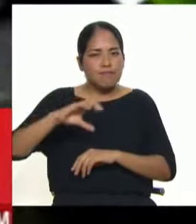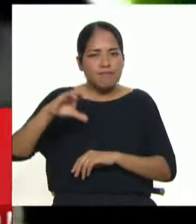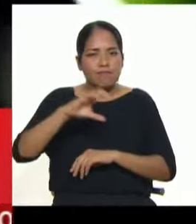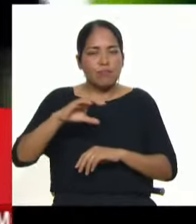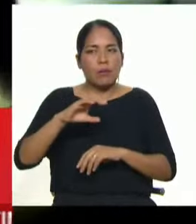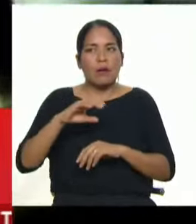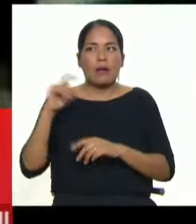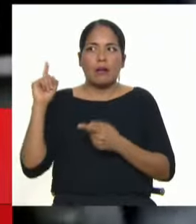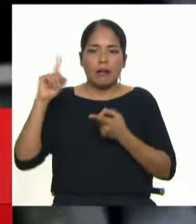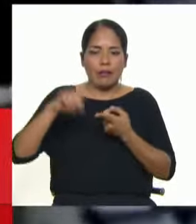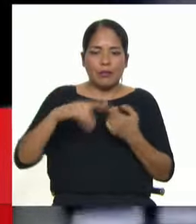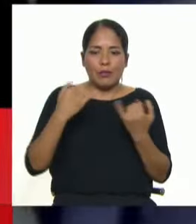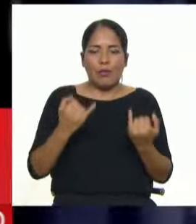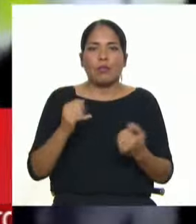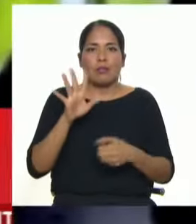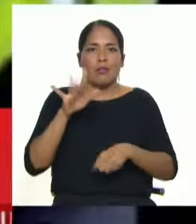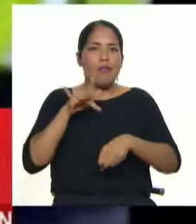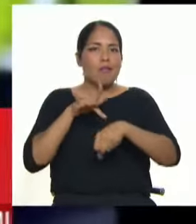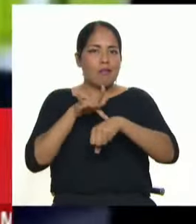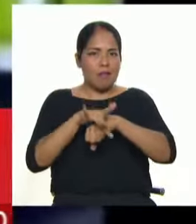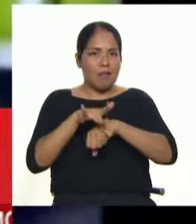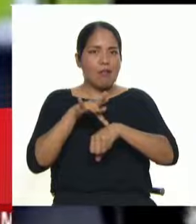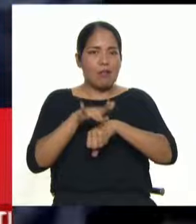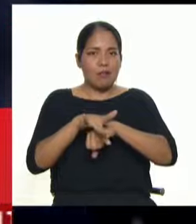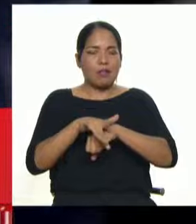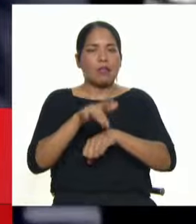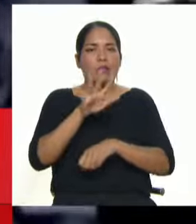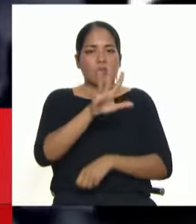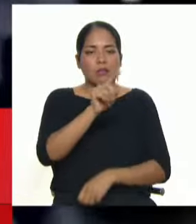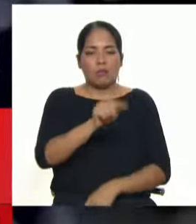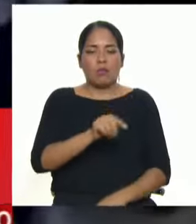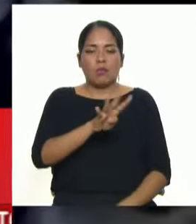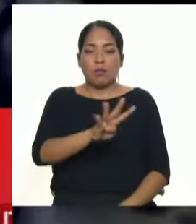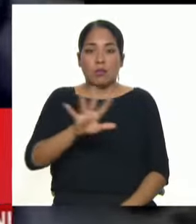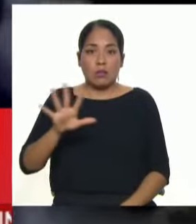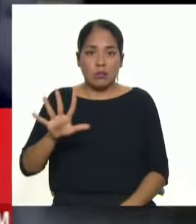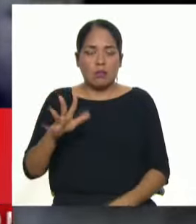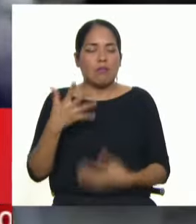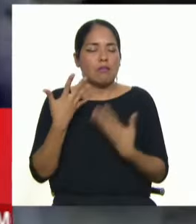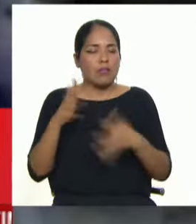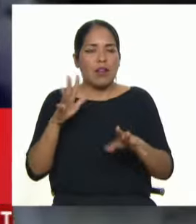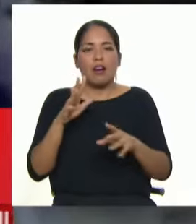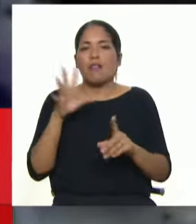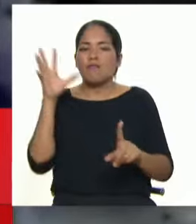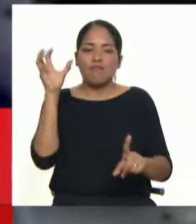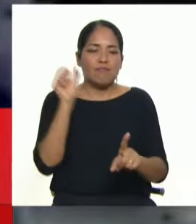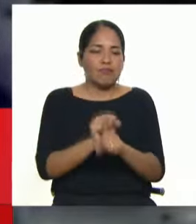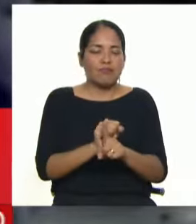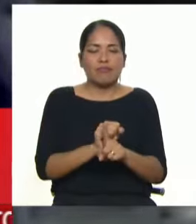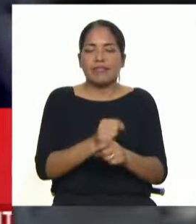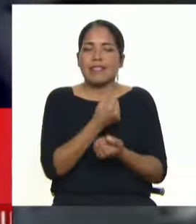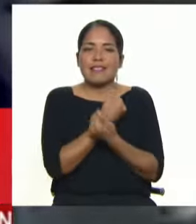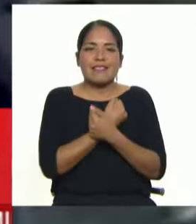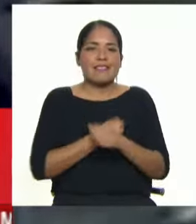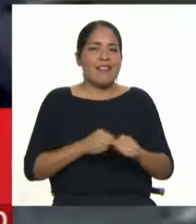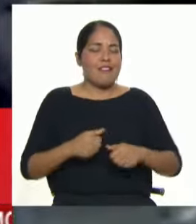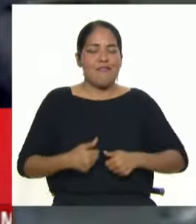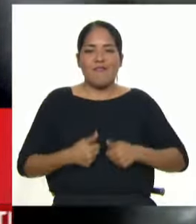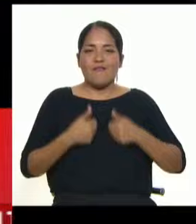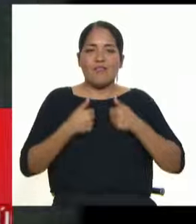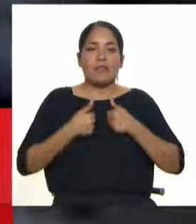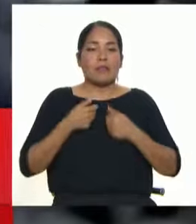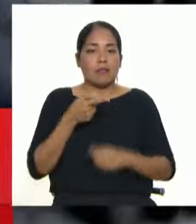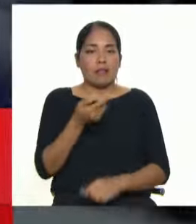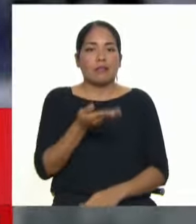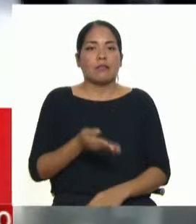son las 5 de la mañana, 5:45 de la mañana, que lograron rescatar con vida al señor